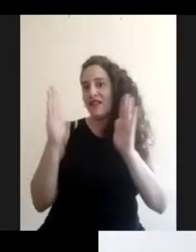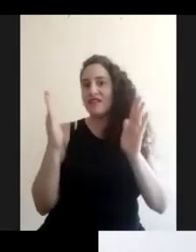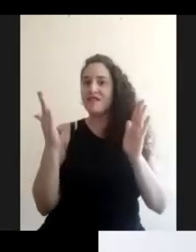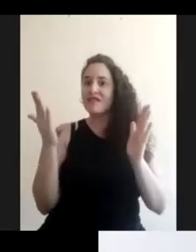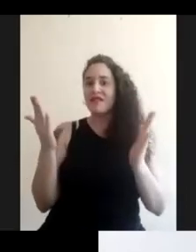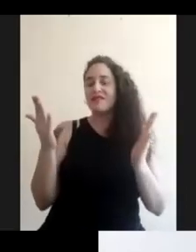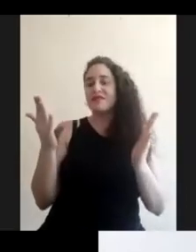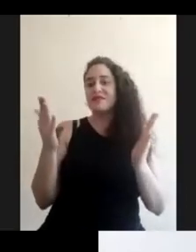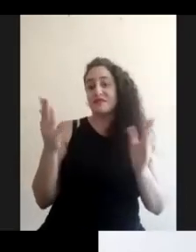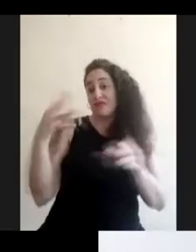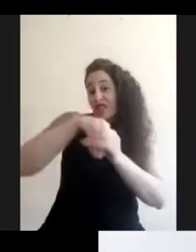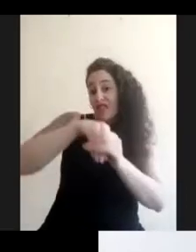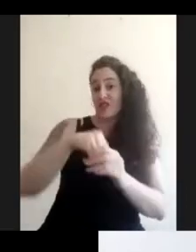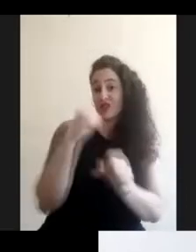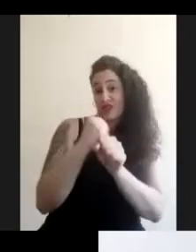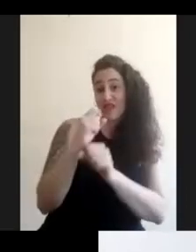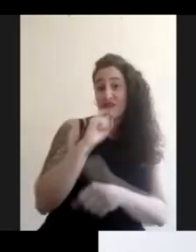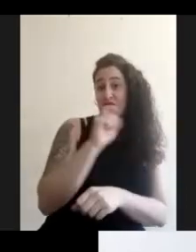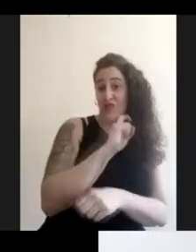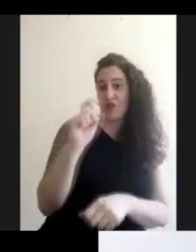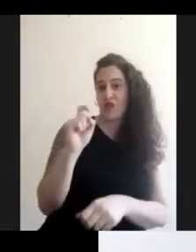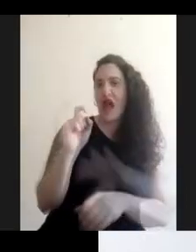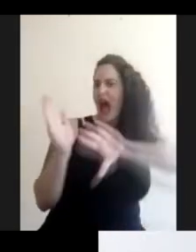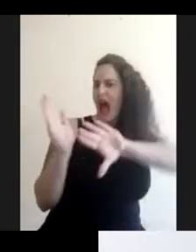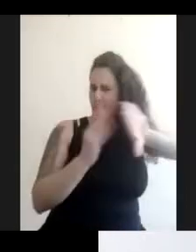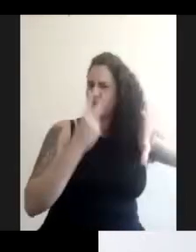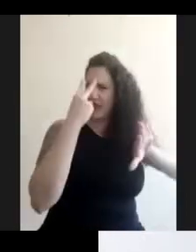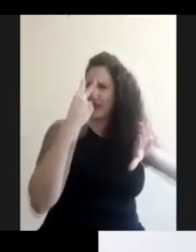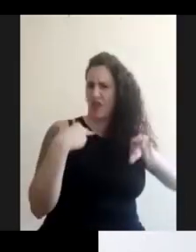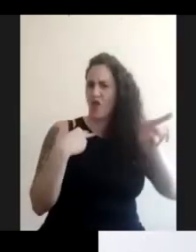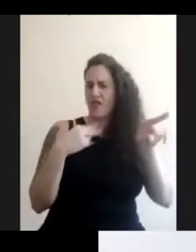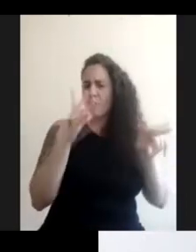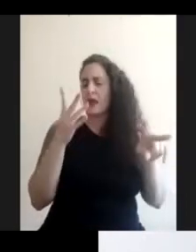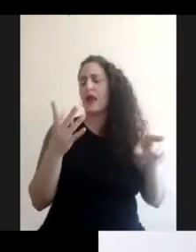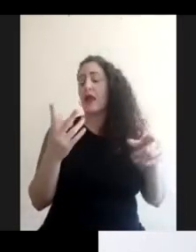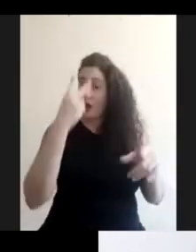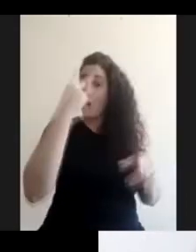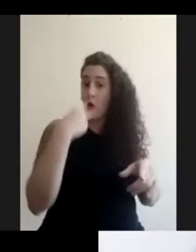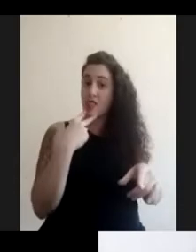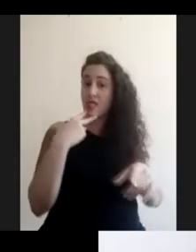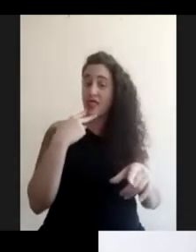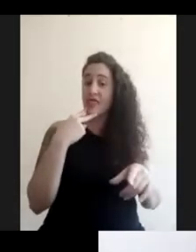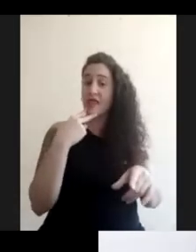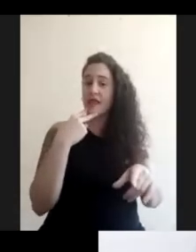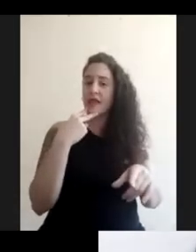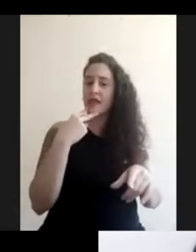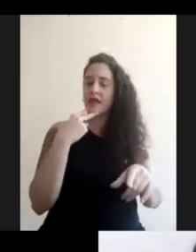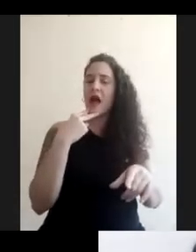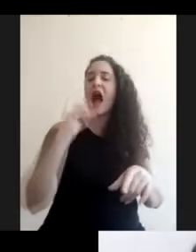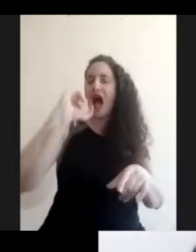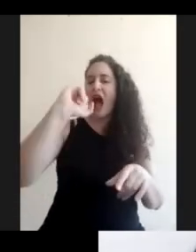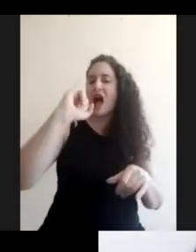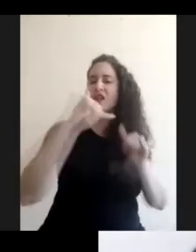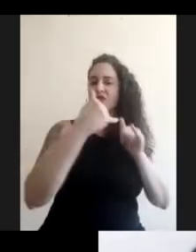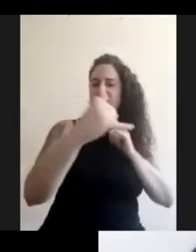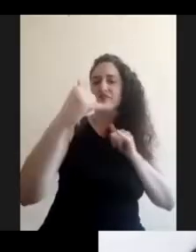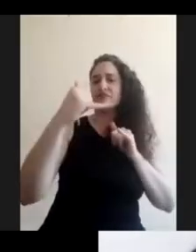una fundación, aparte de ONCE, porque dentro de ONCE se han hecho, por ejemplo, un